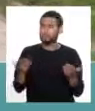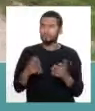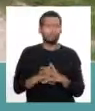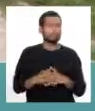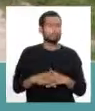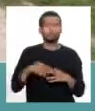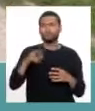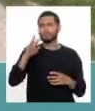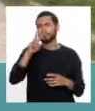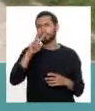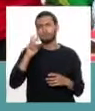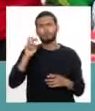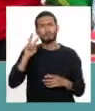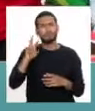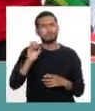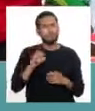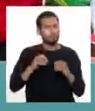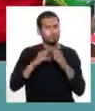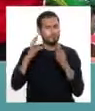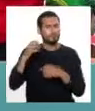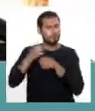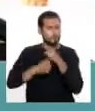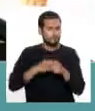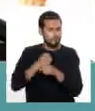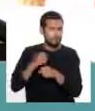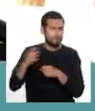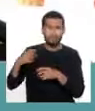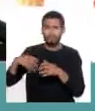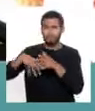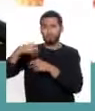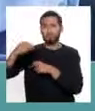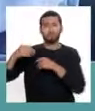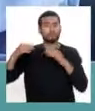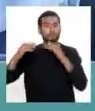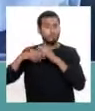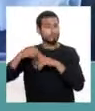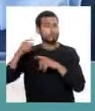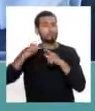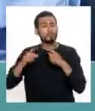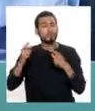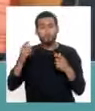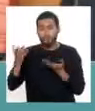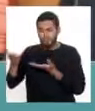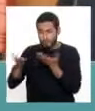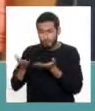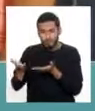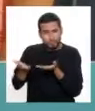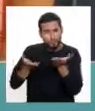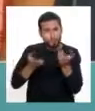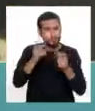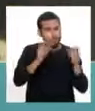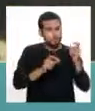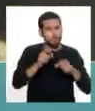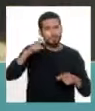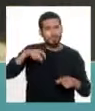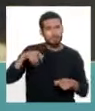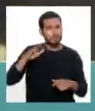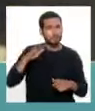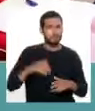van más de 220 días al año fuera de sus domicilios, pero acercando los servicios a la población que más lo